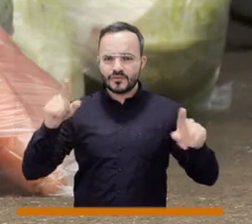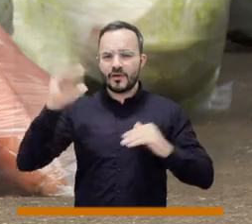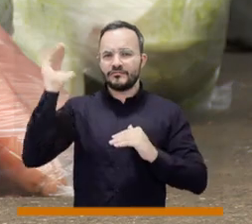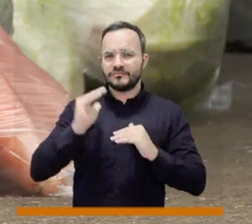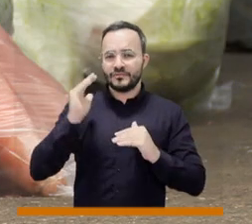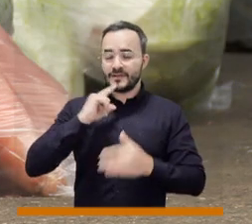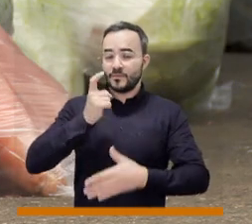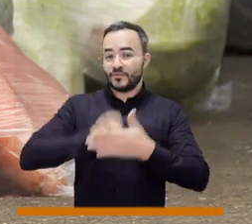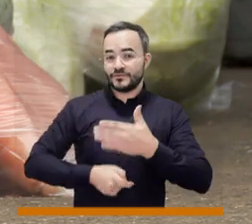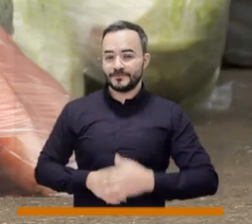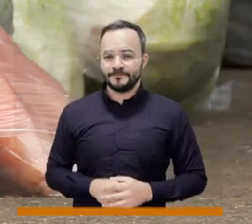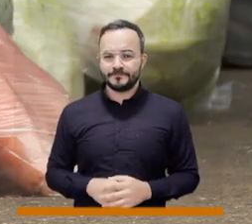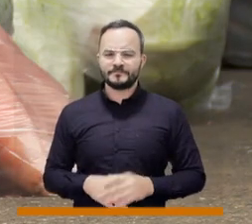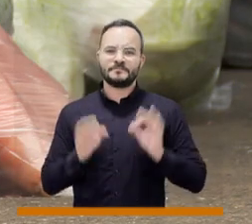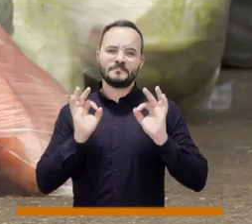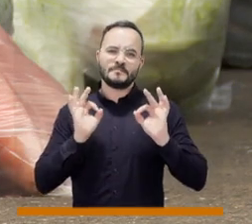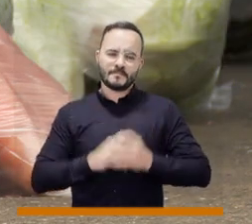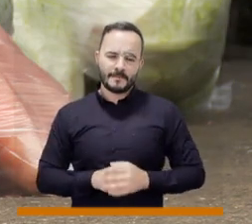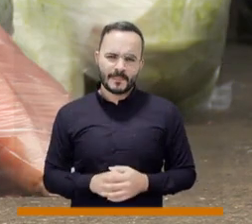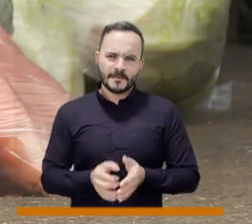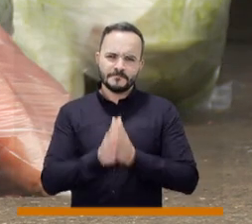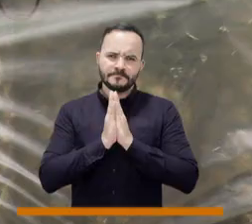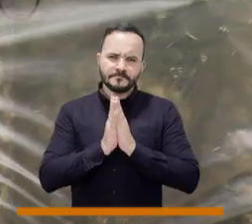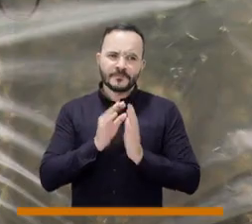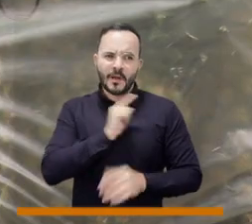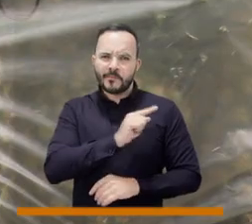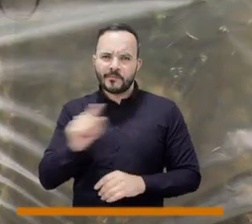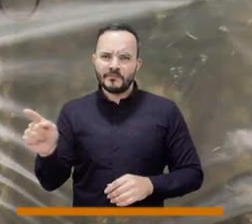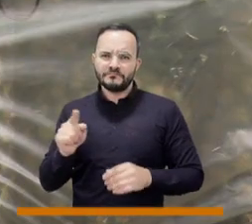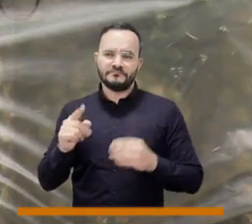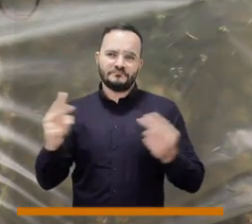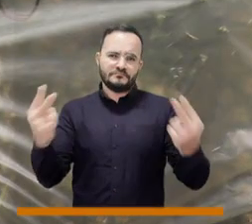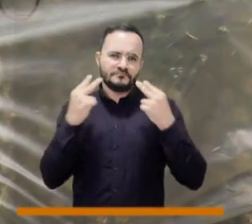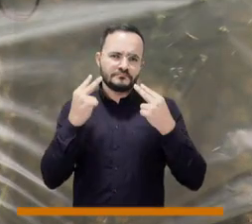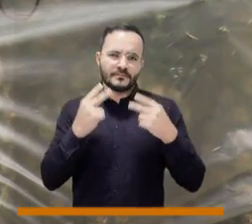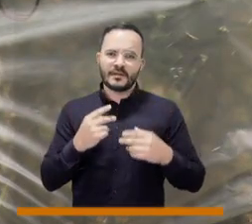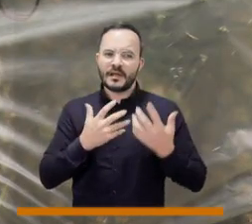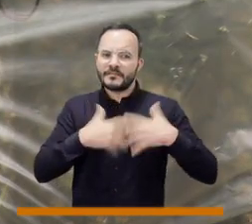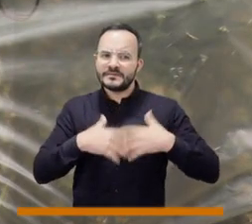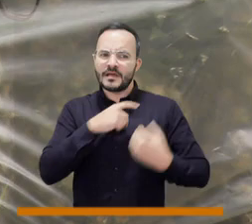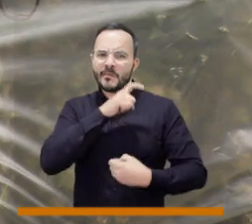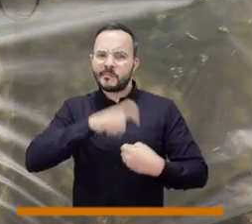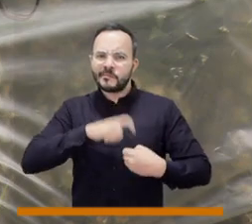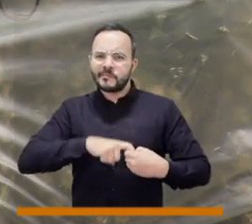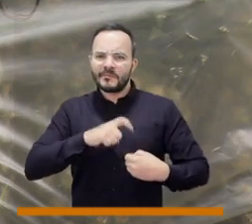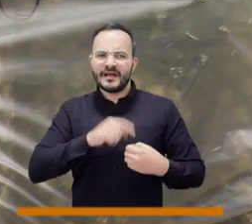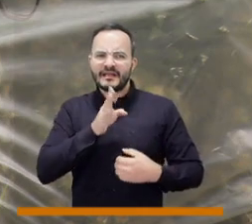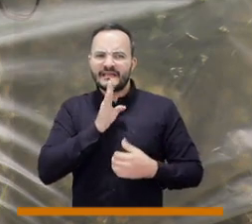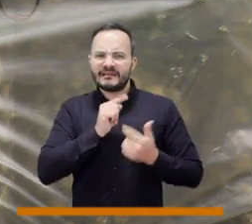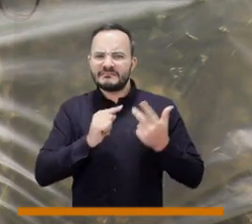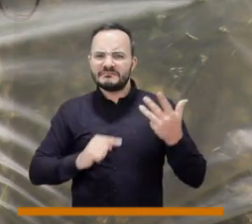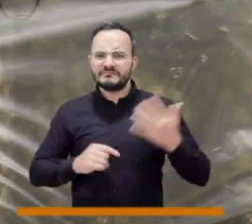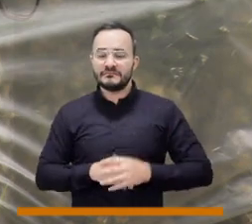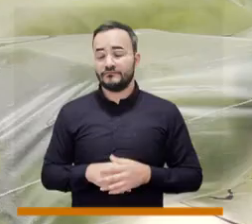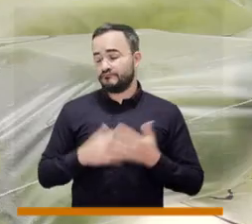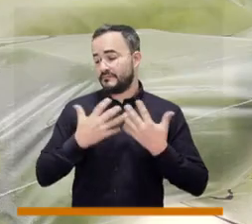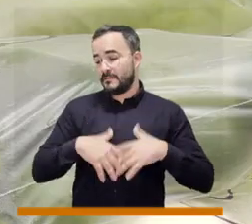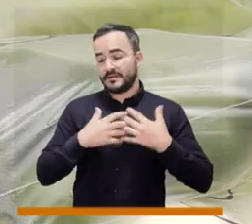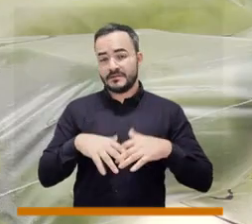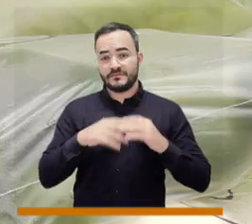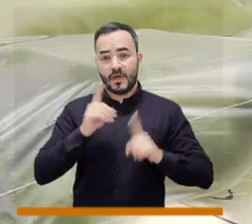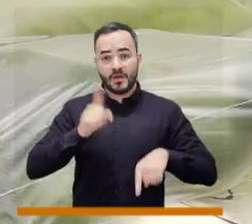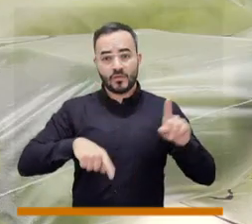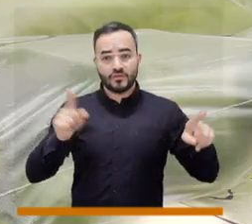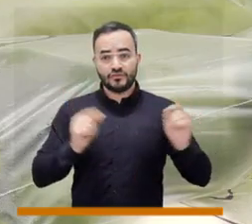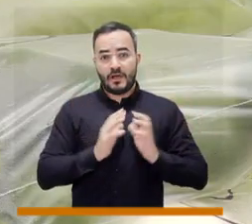que hacen. Juan, contémosle a los televidentes qué tipo de empresas se han vinculado a esta iniciativa. Mira, nosotros tenemos todo tipo de empresas,